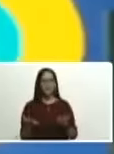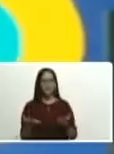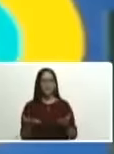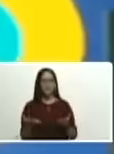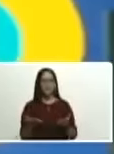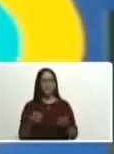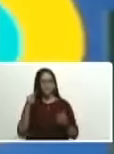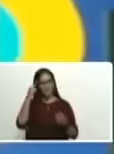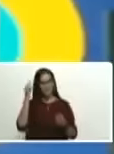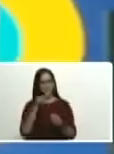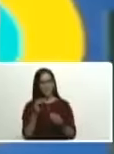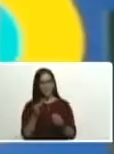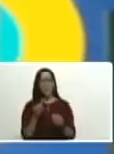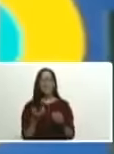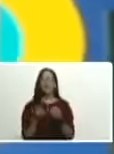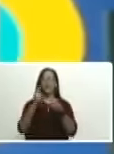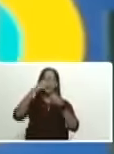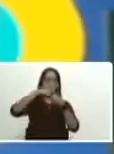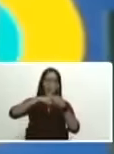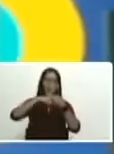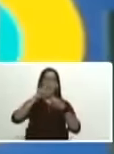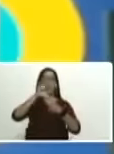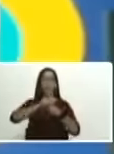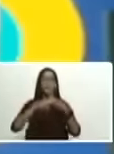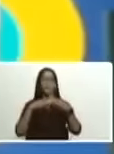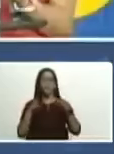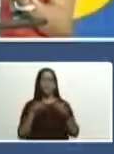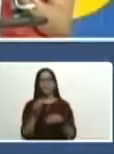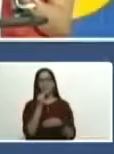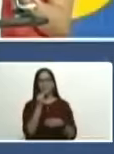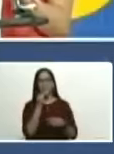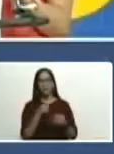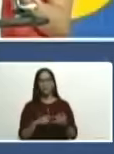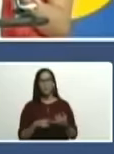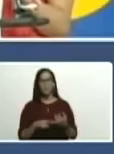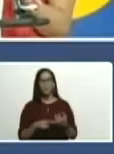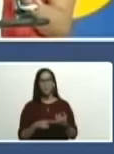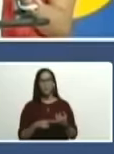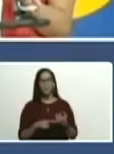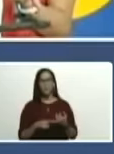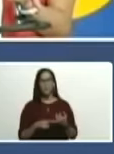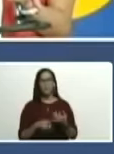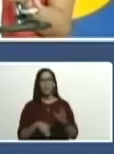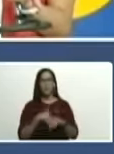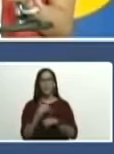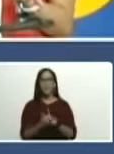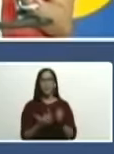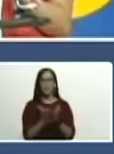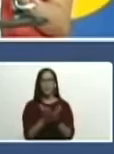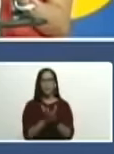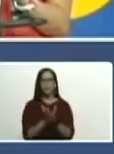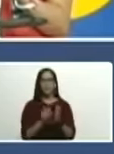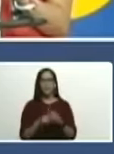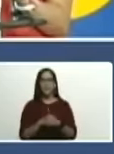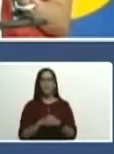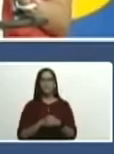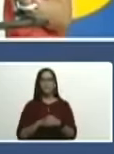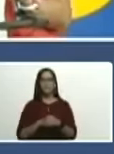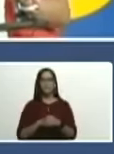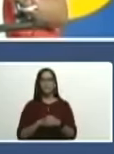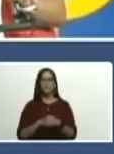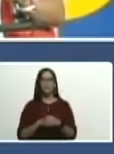de allí nosotros incorporarlo en compras públicas, sean de alimentos, sean de plan escolar, sean...